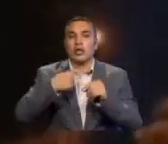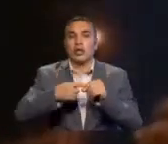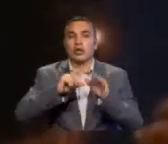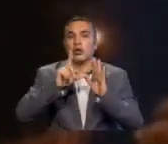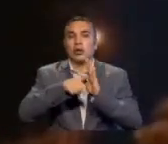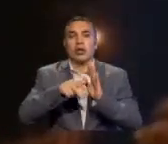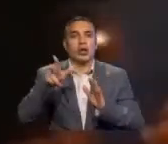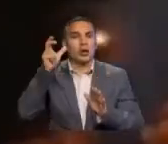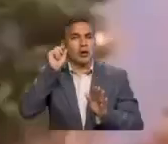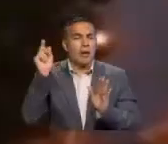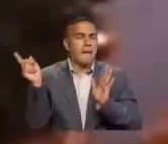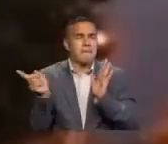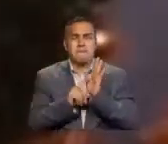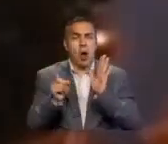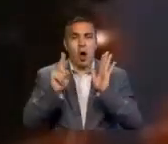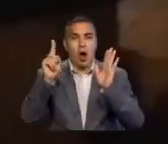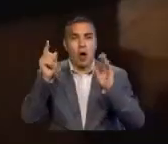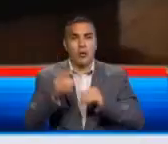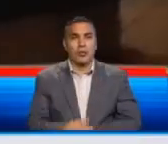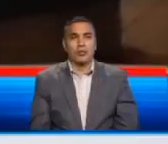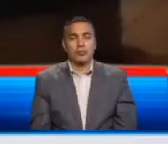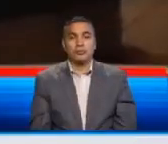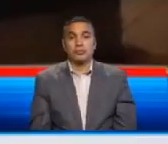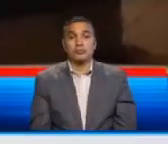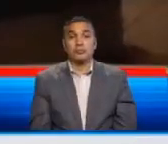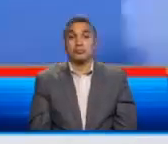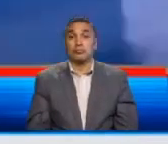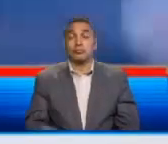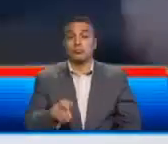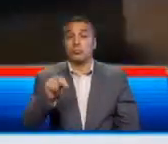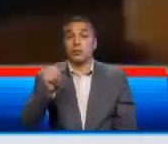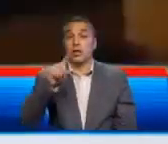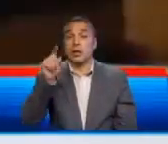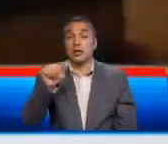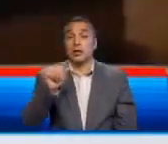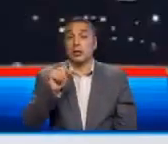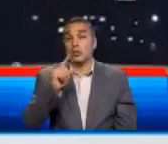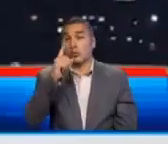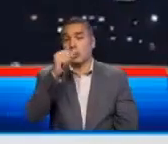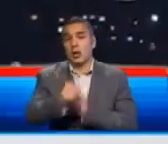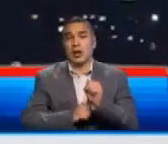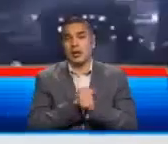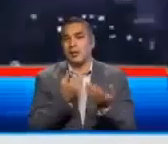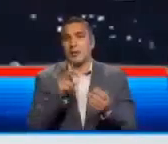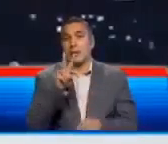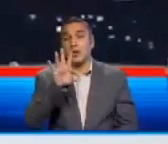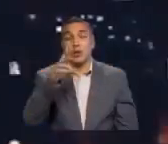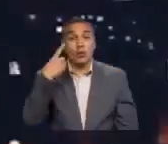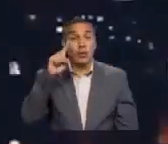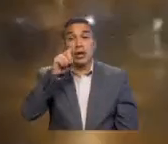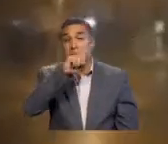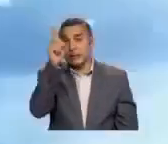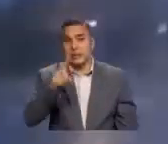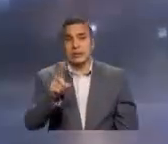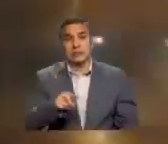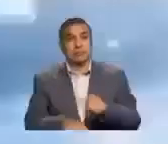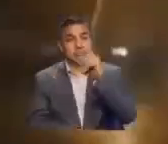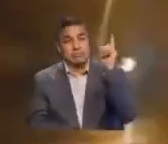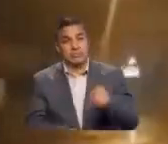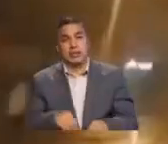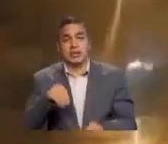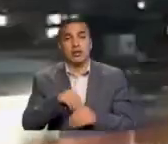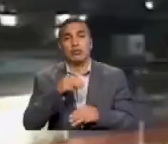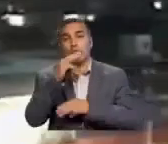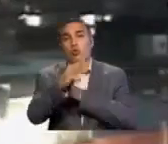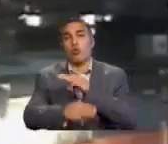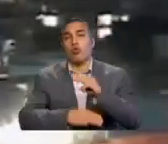se escuchaban los truenos. Según la NASA, en promedio, cada año, 25 millones de rayos golpean la Tierra, lo